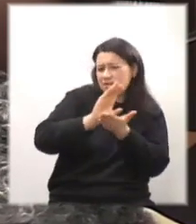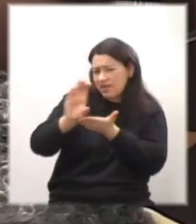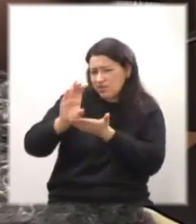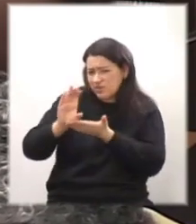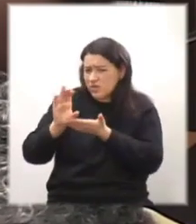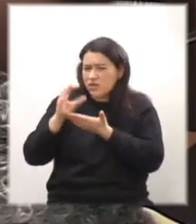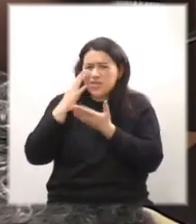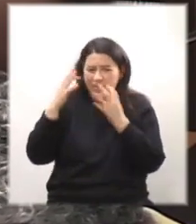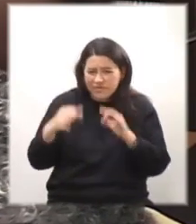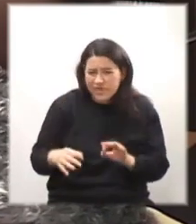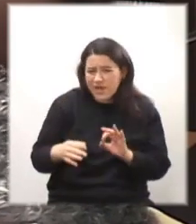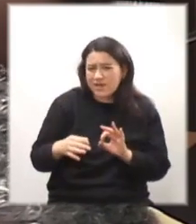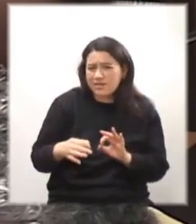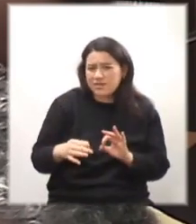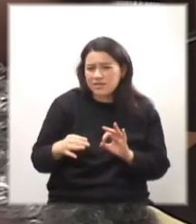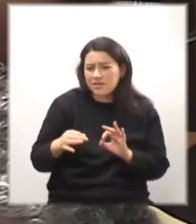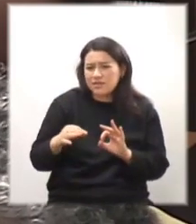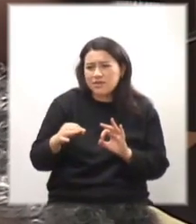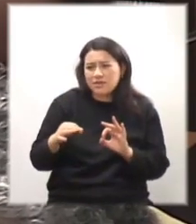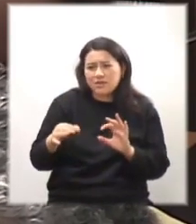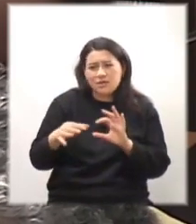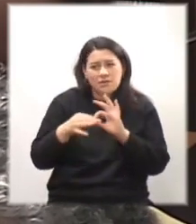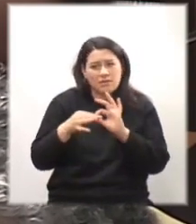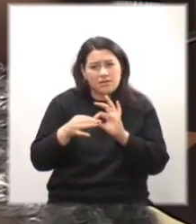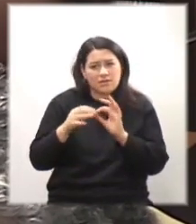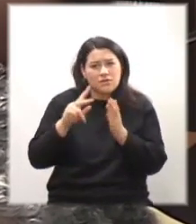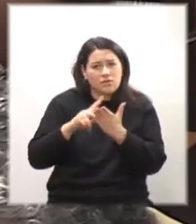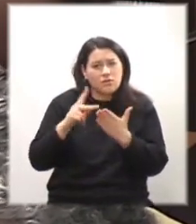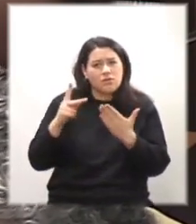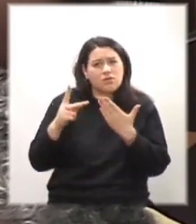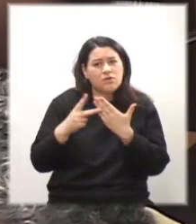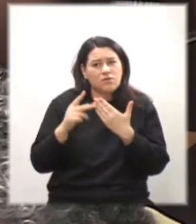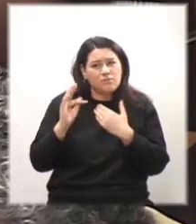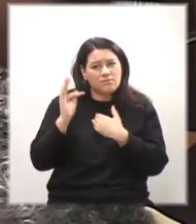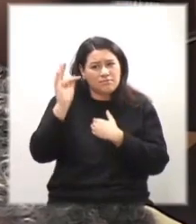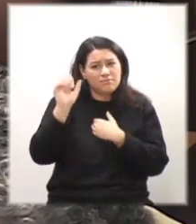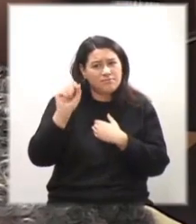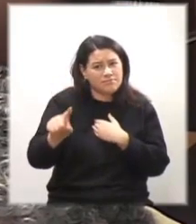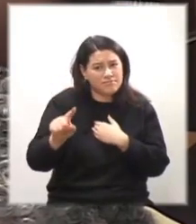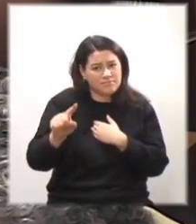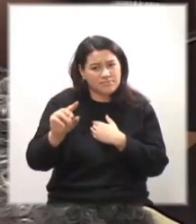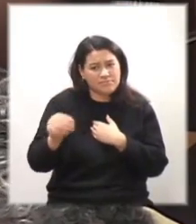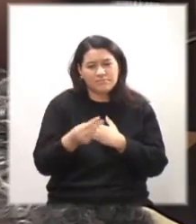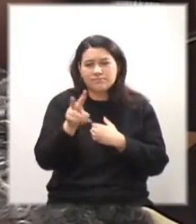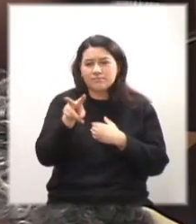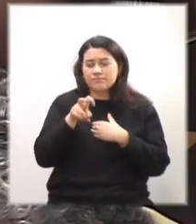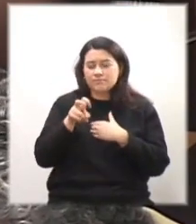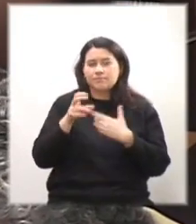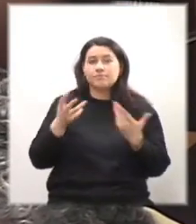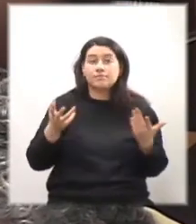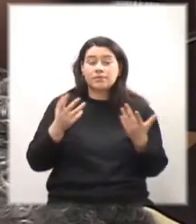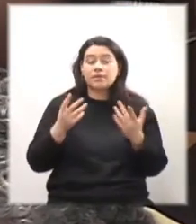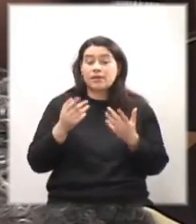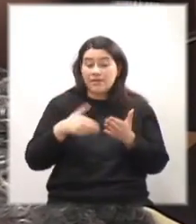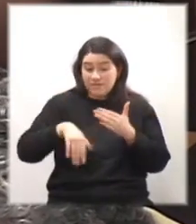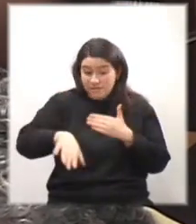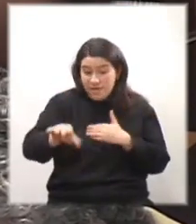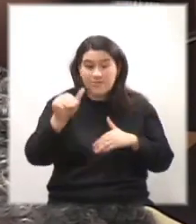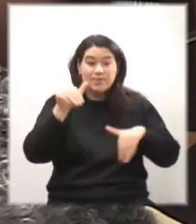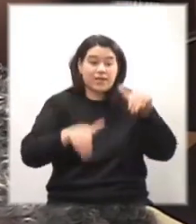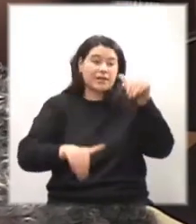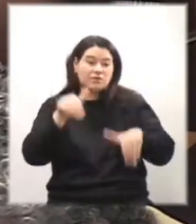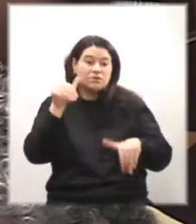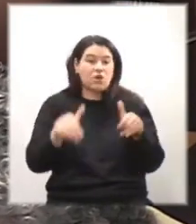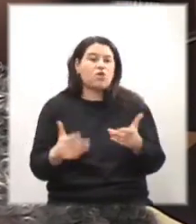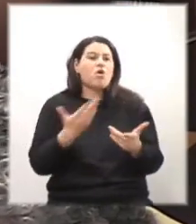eran consistentes con las proyecciones fiscales presentadas. Al acercarse las elecciones, el